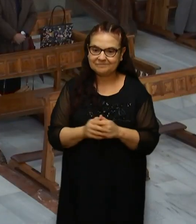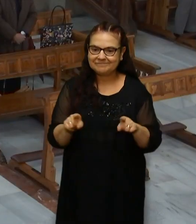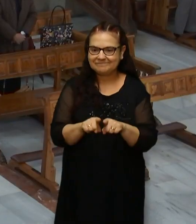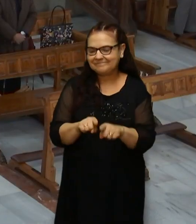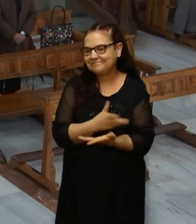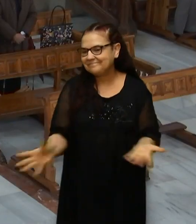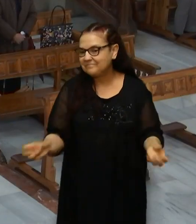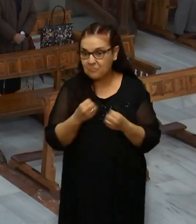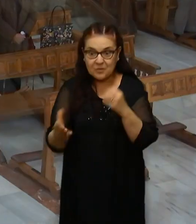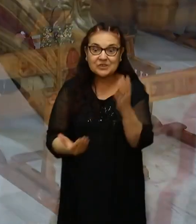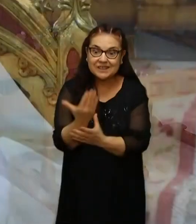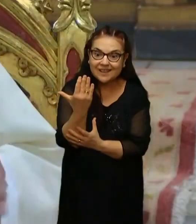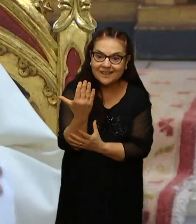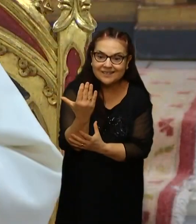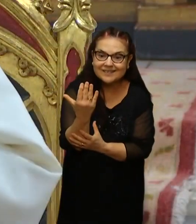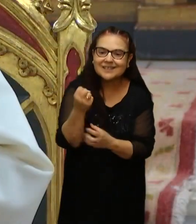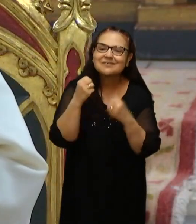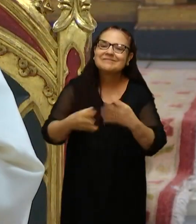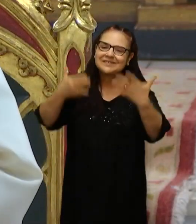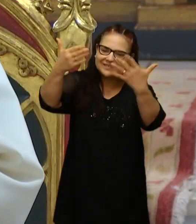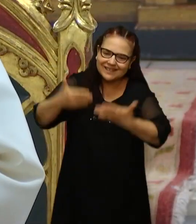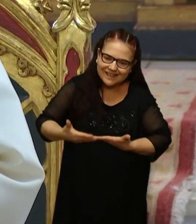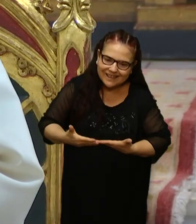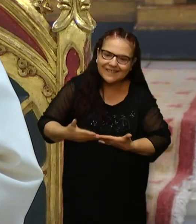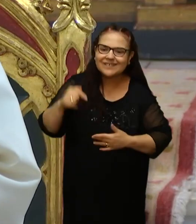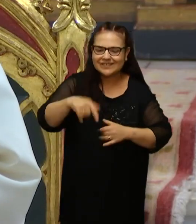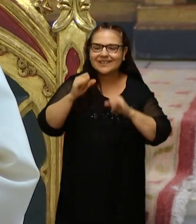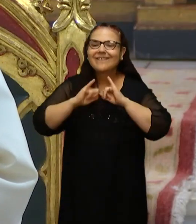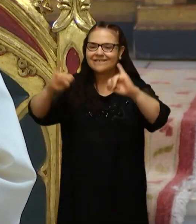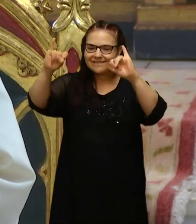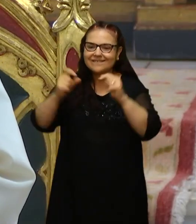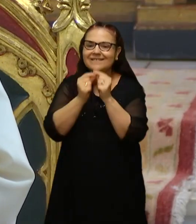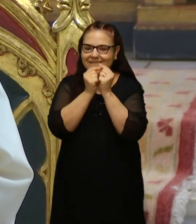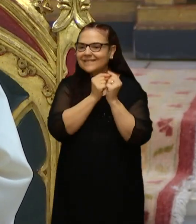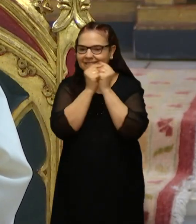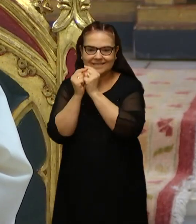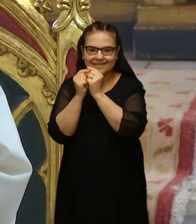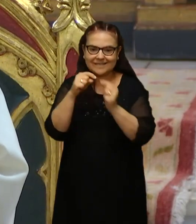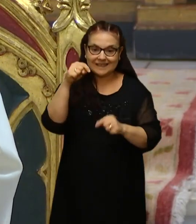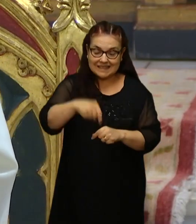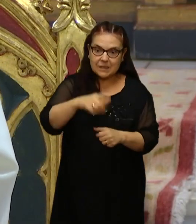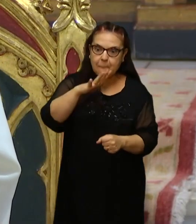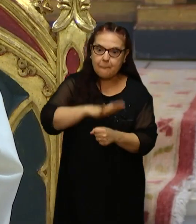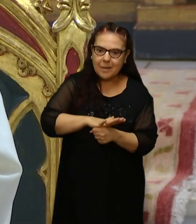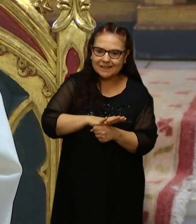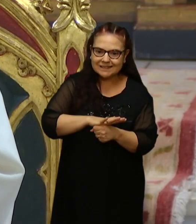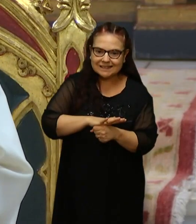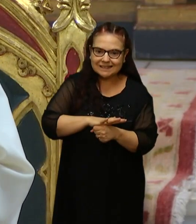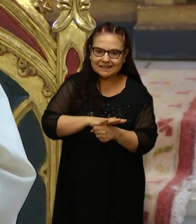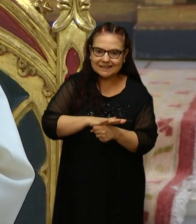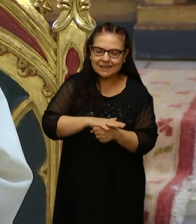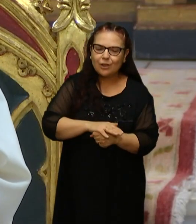Hermanos, buenos días. Sed bienvenidos a la celebración de la Eucaristía de este martes de